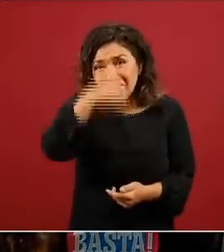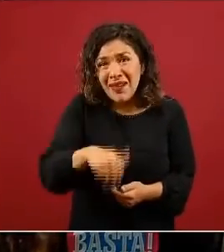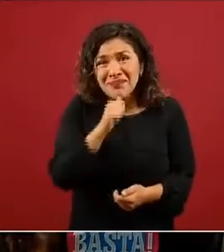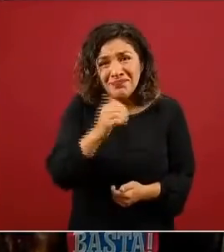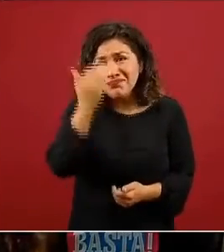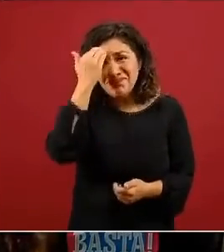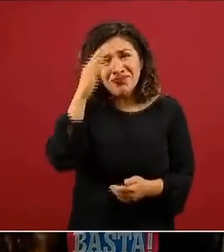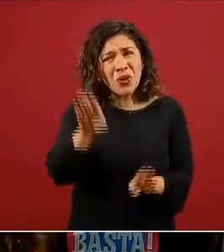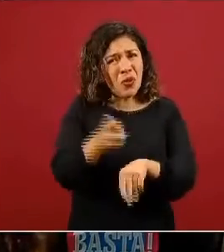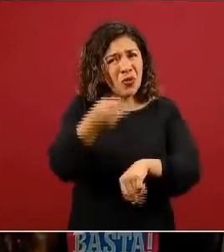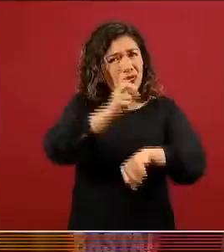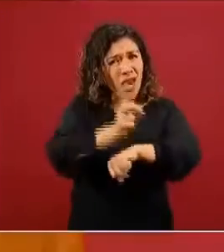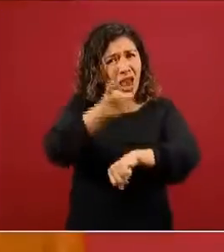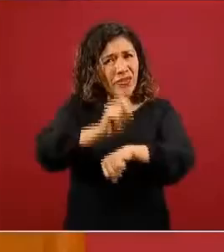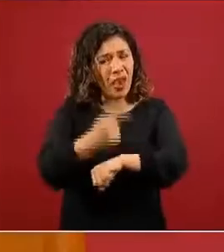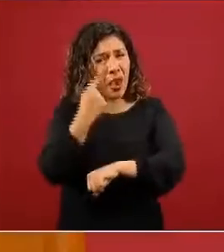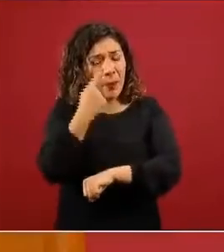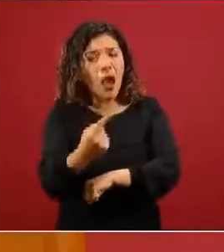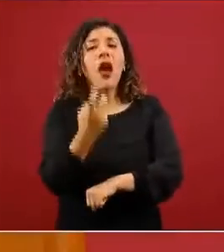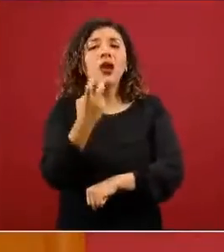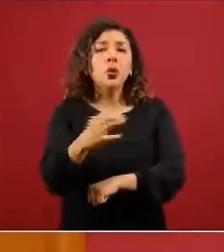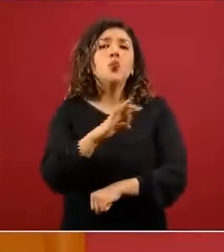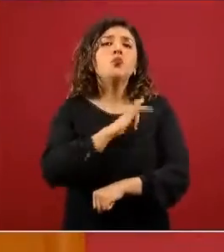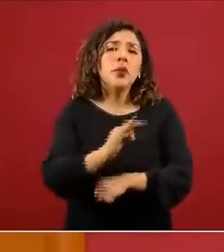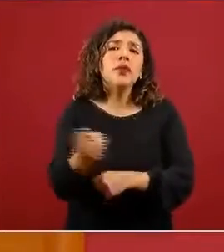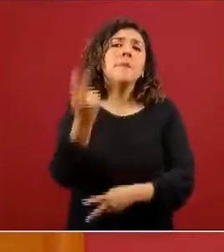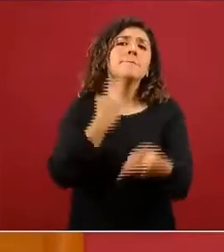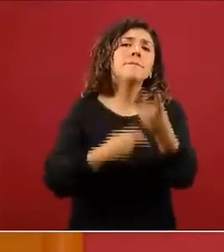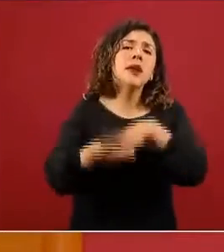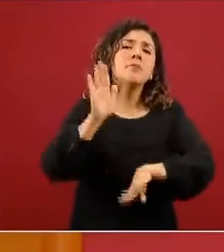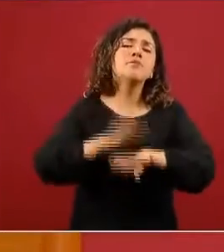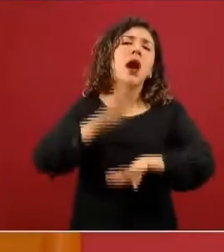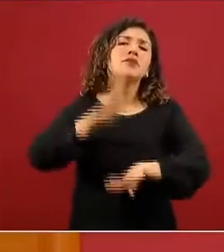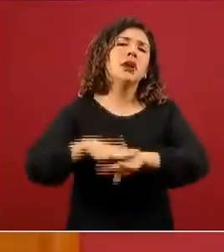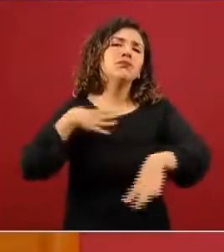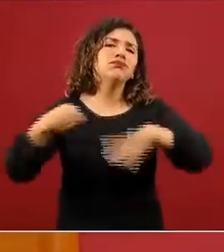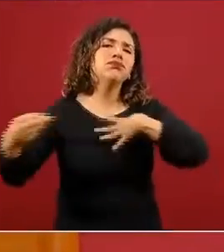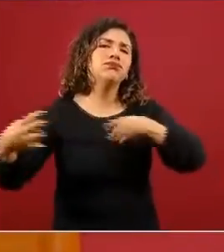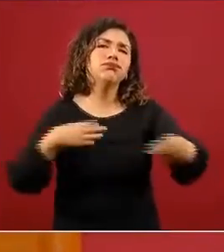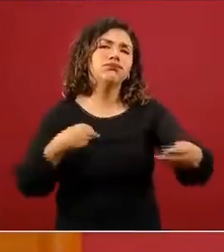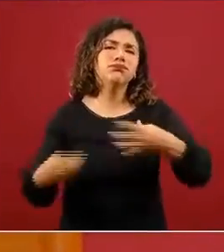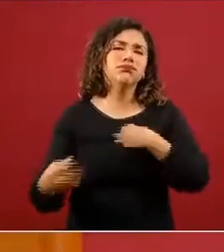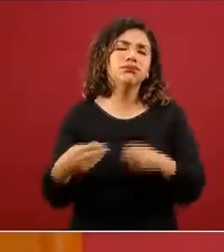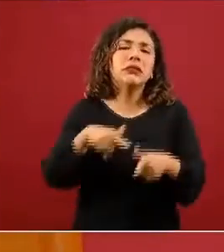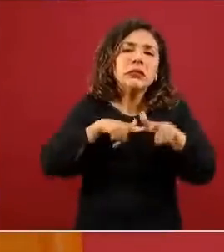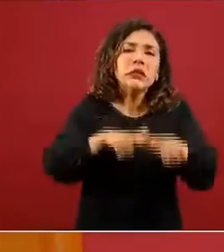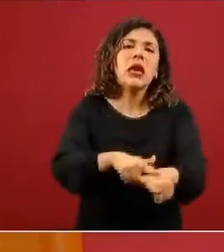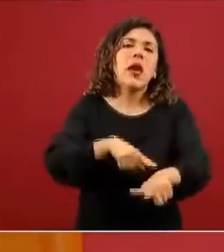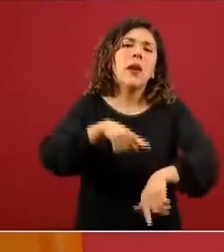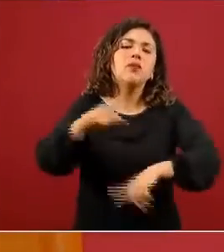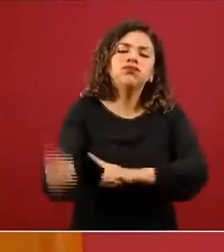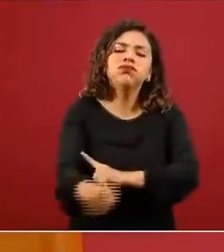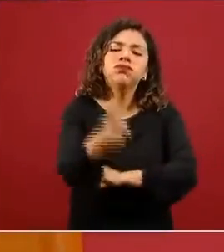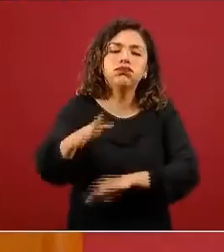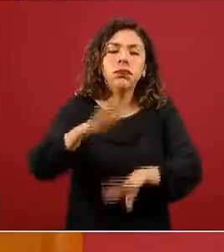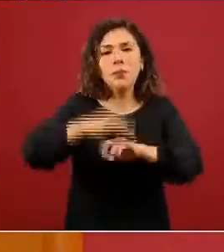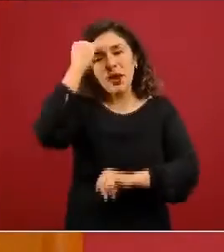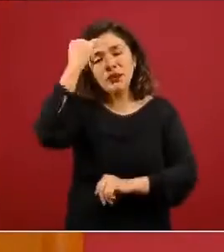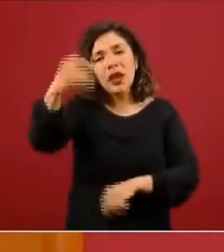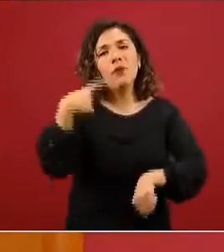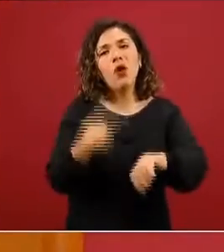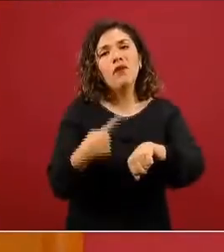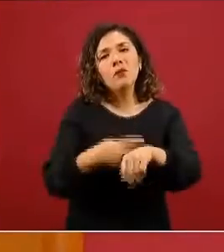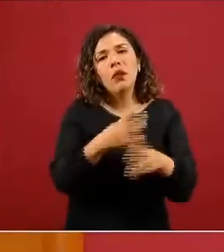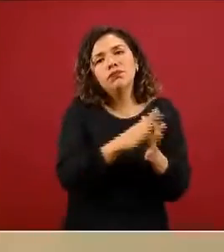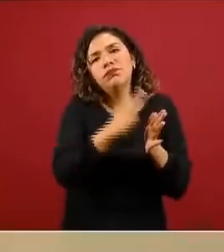eso todos los días, podemos contribuir demasiado a los contagios, ya que se mantenga la epidemia o incluso que aumente